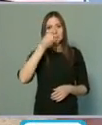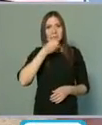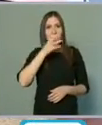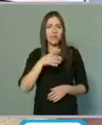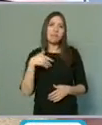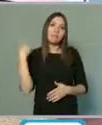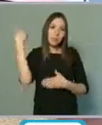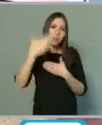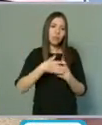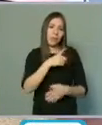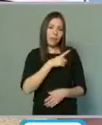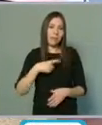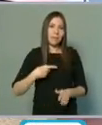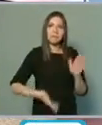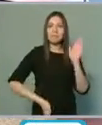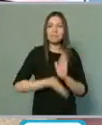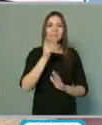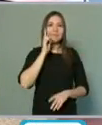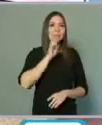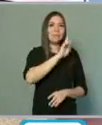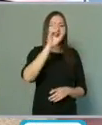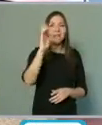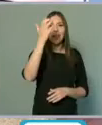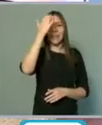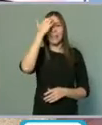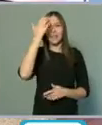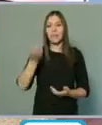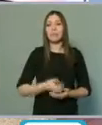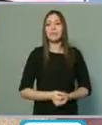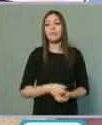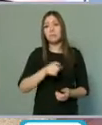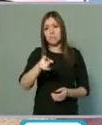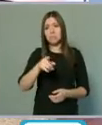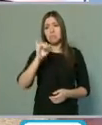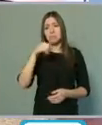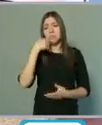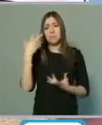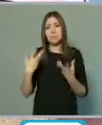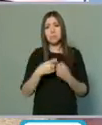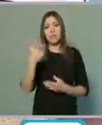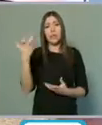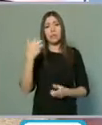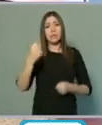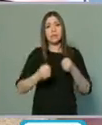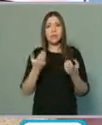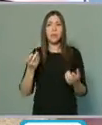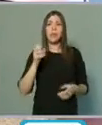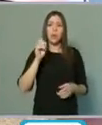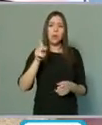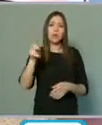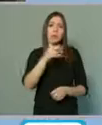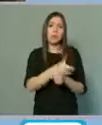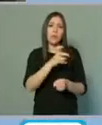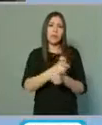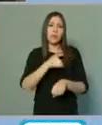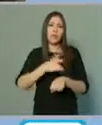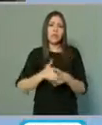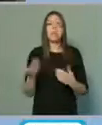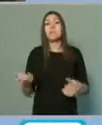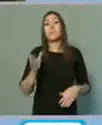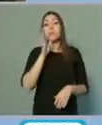que ir próximamente, ¿no? Sí, la verdad es que No dijiste que vamos a ir y que tú manejas. Yo así que nos manejo. llevas. Nos invitan los quesos, Ay, Claudia. si no en camión, oye, ahí